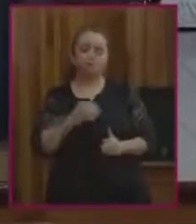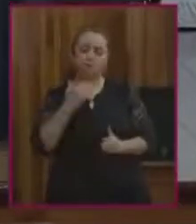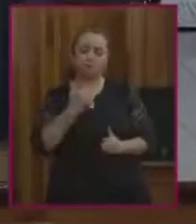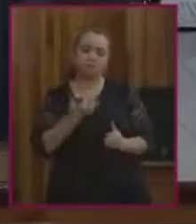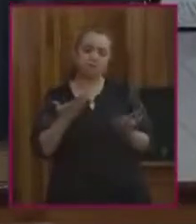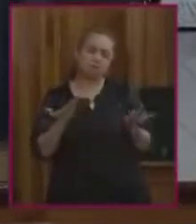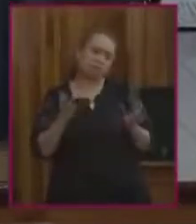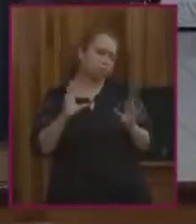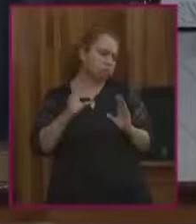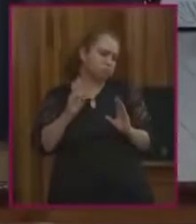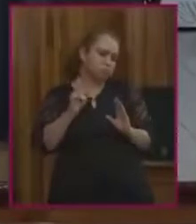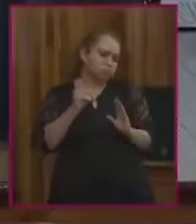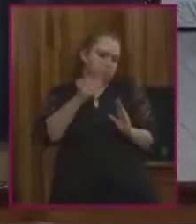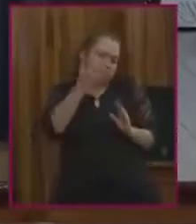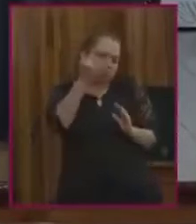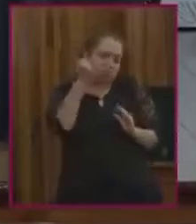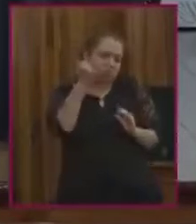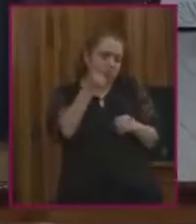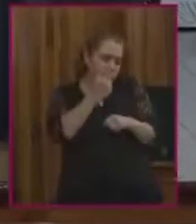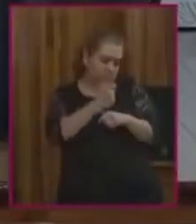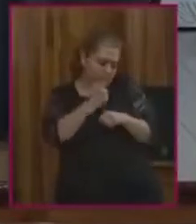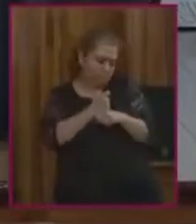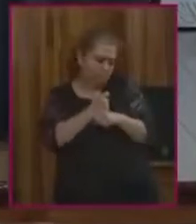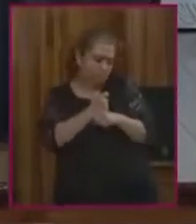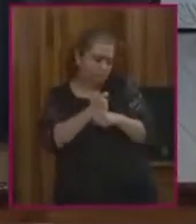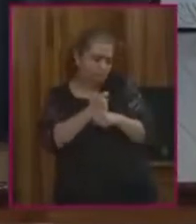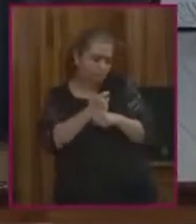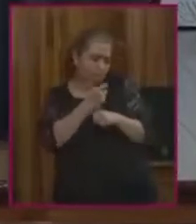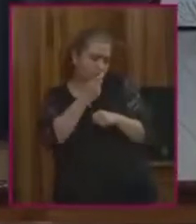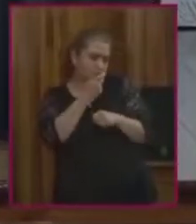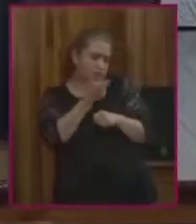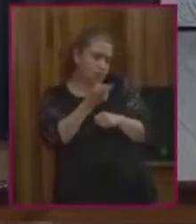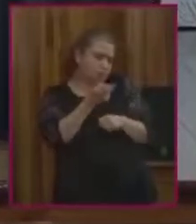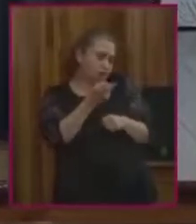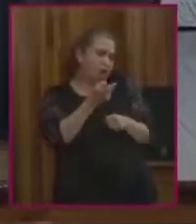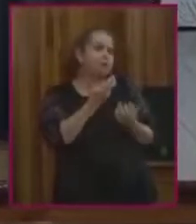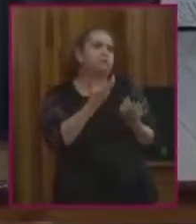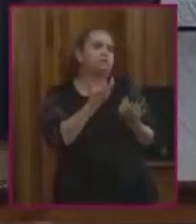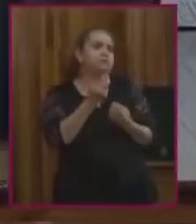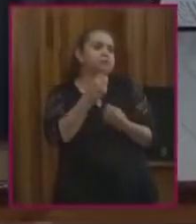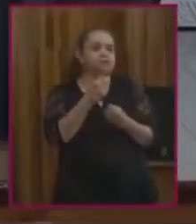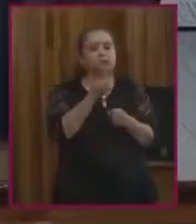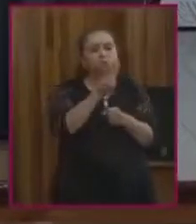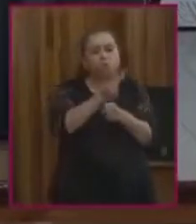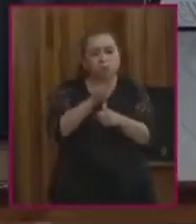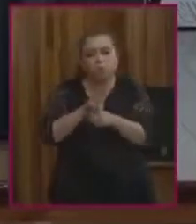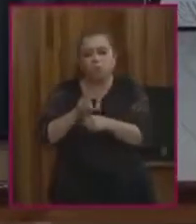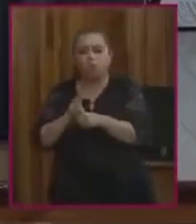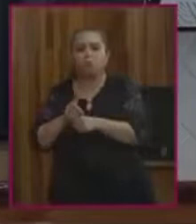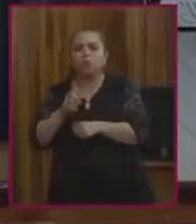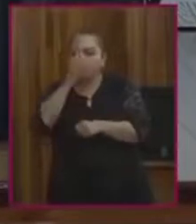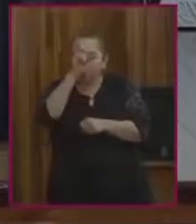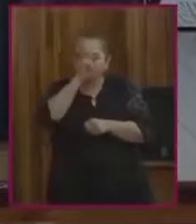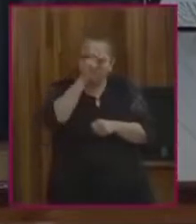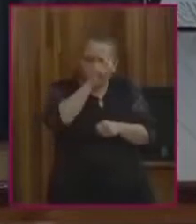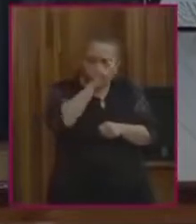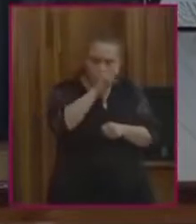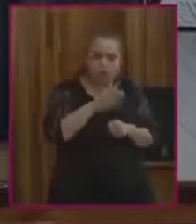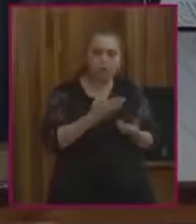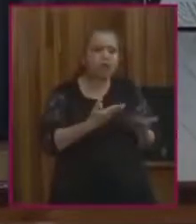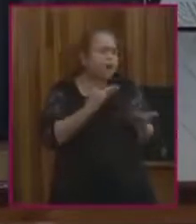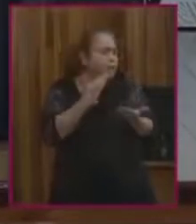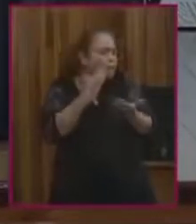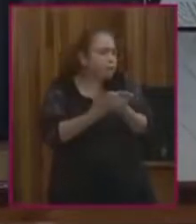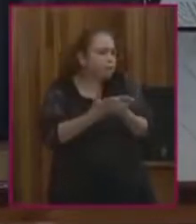Bueno, no sé si de esta primera ronda haya comentarios, observaciones, sugerencias de las